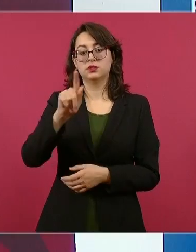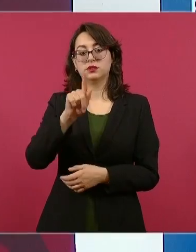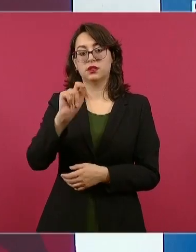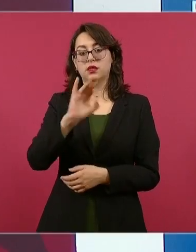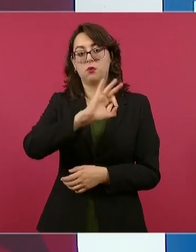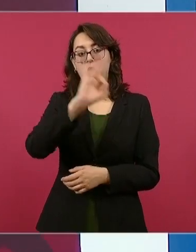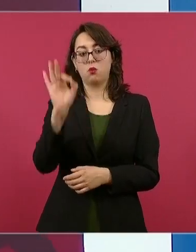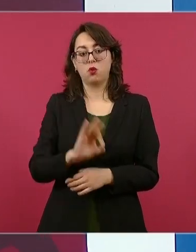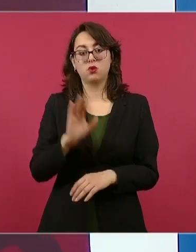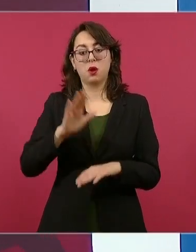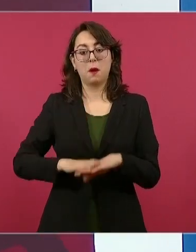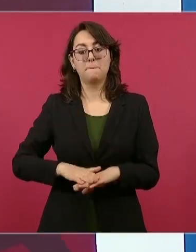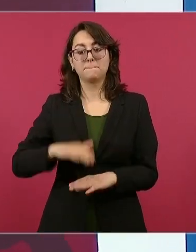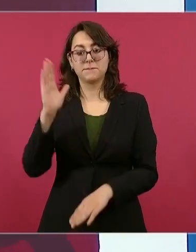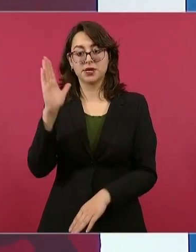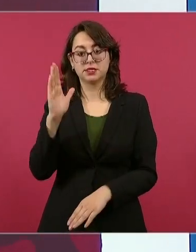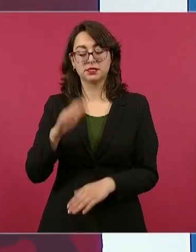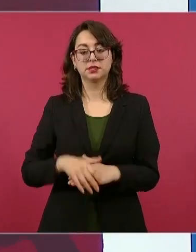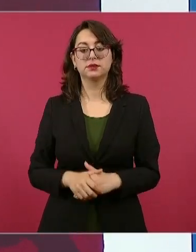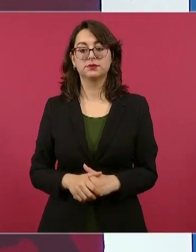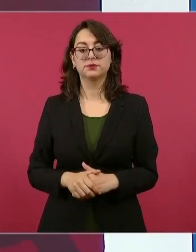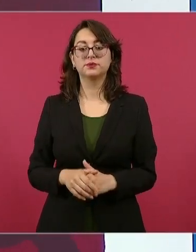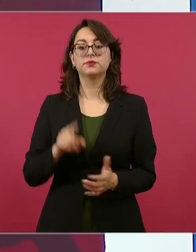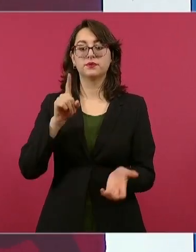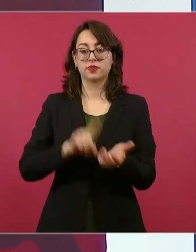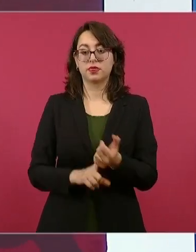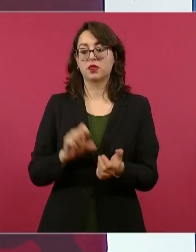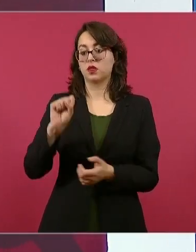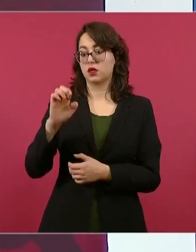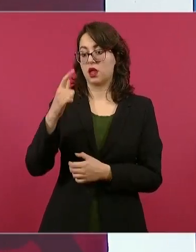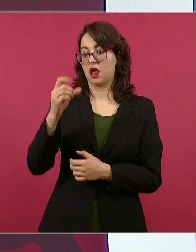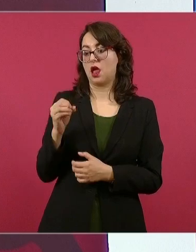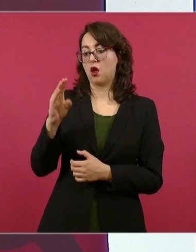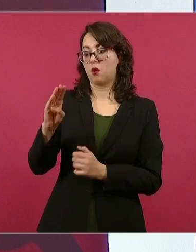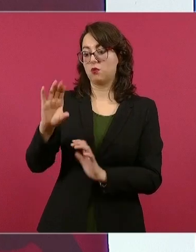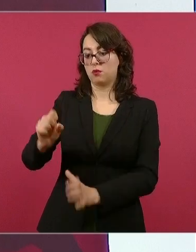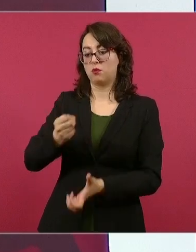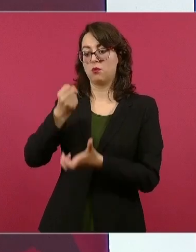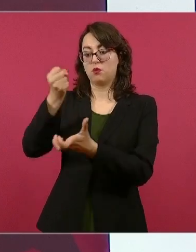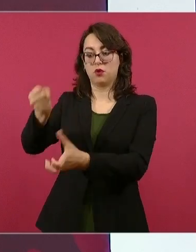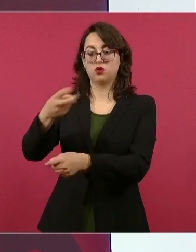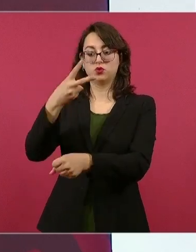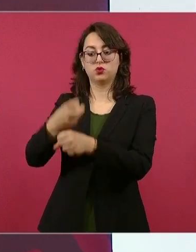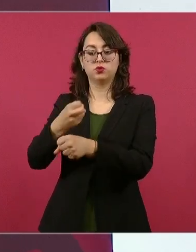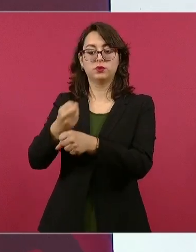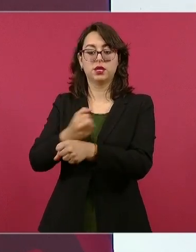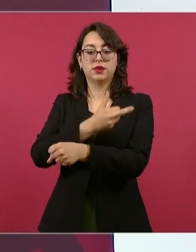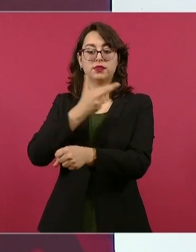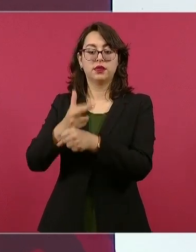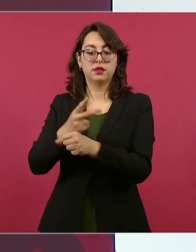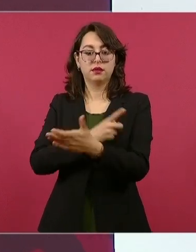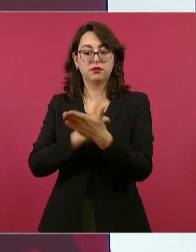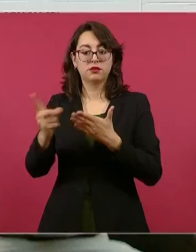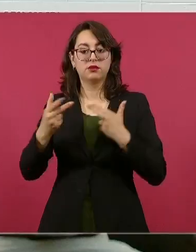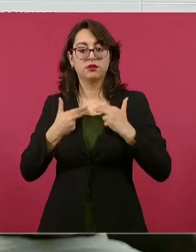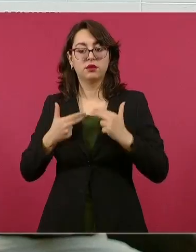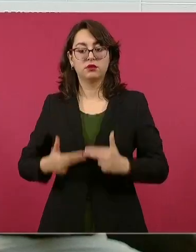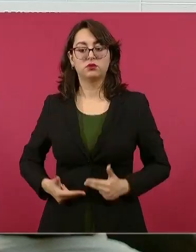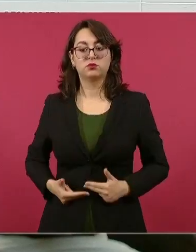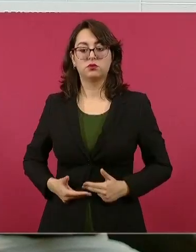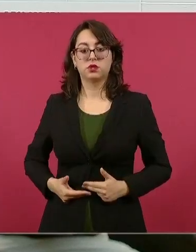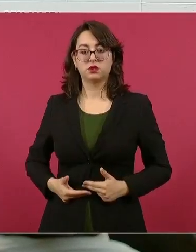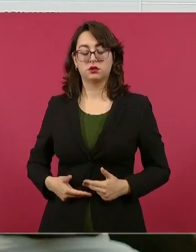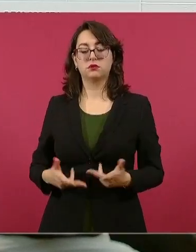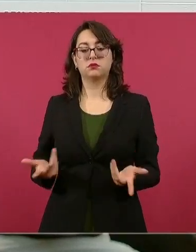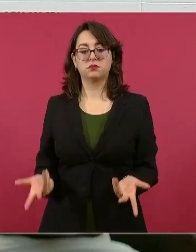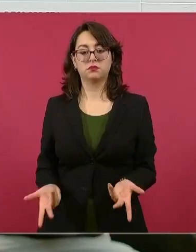esto es lo que maneja la Secretaría de Gobernación, en específico la Subsecretaría de Derechos Humanos,